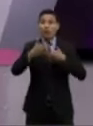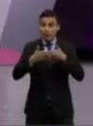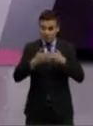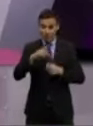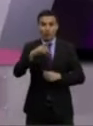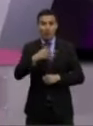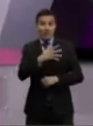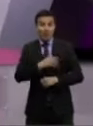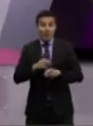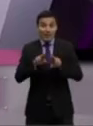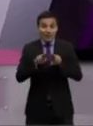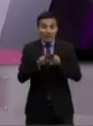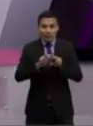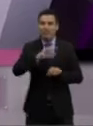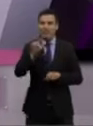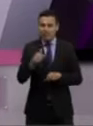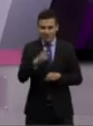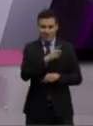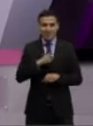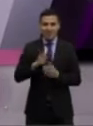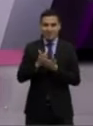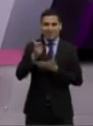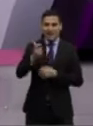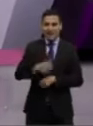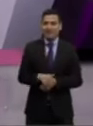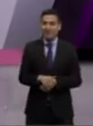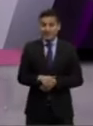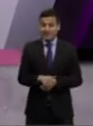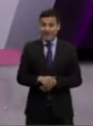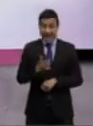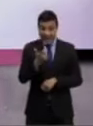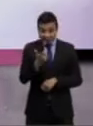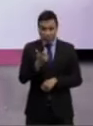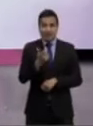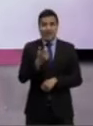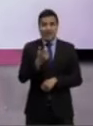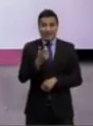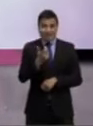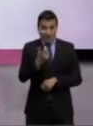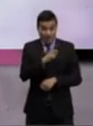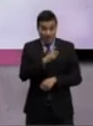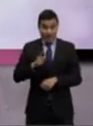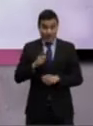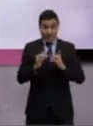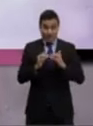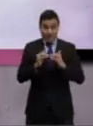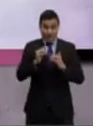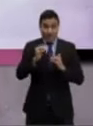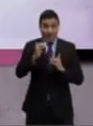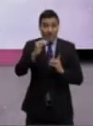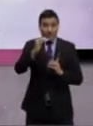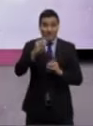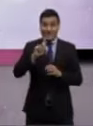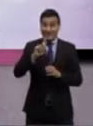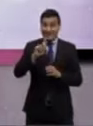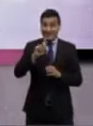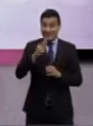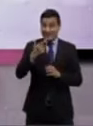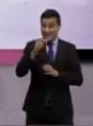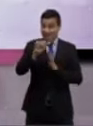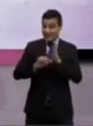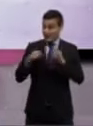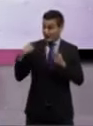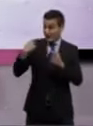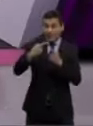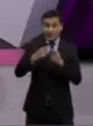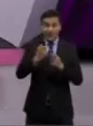se está luciendo con dinero ajeno y es el crecimiento de la deuda más grande que ha tenido en 37 meses el